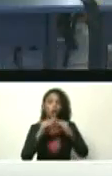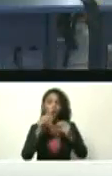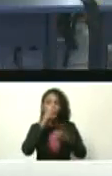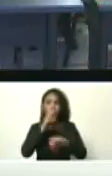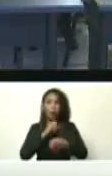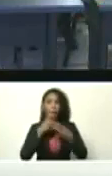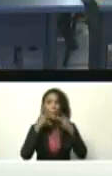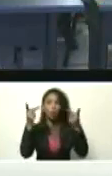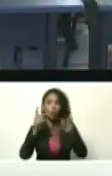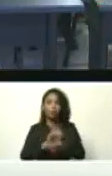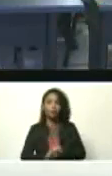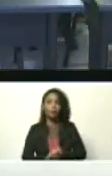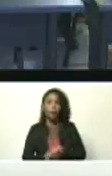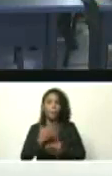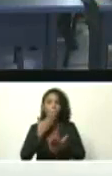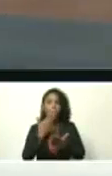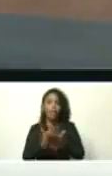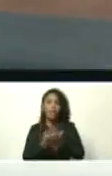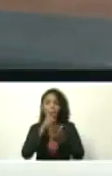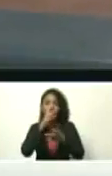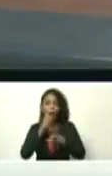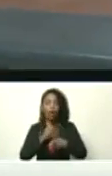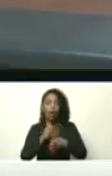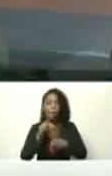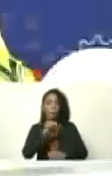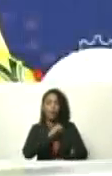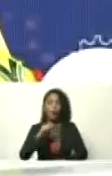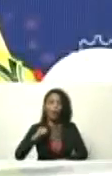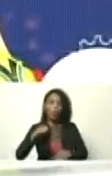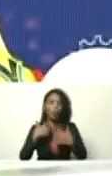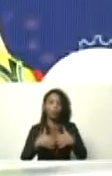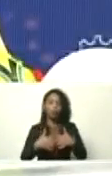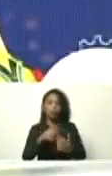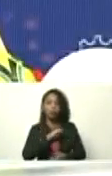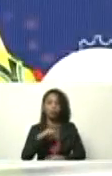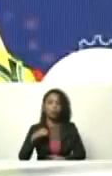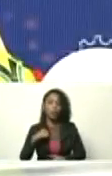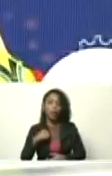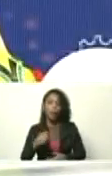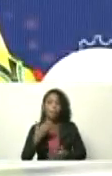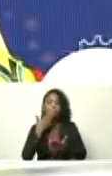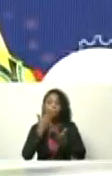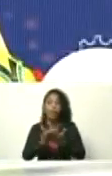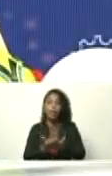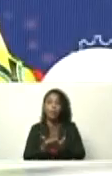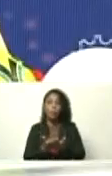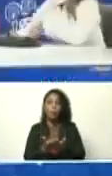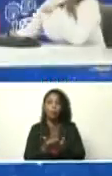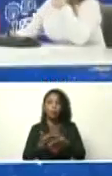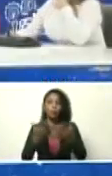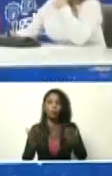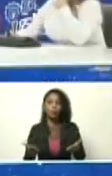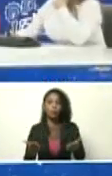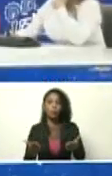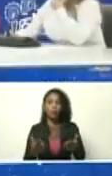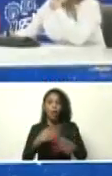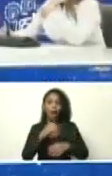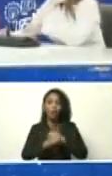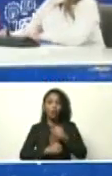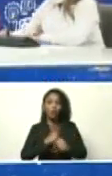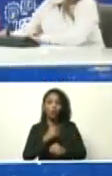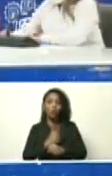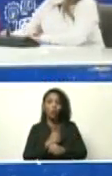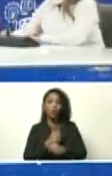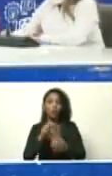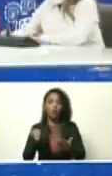pública, pedirle a la banca privada. Le hemos pedido a la Asociación